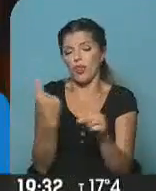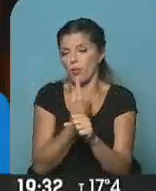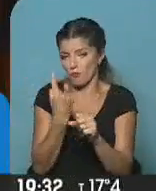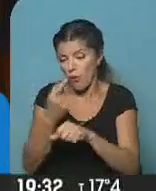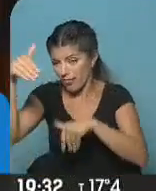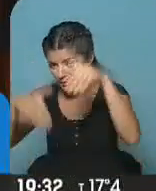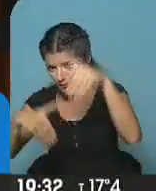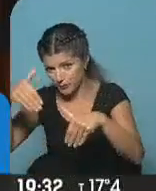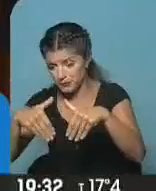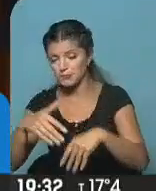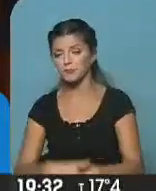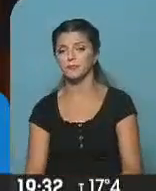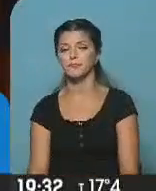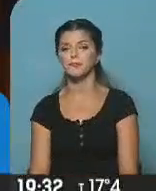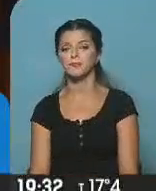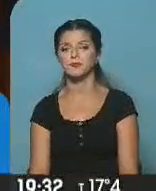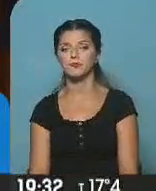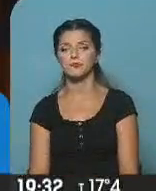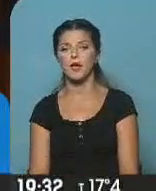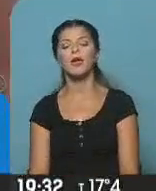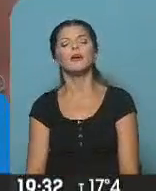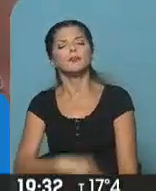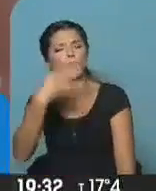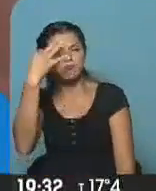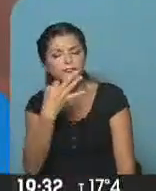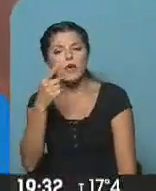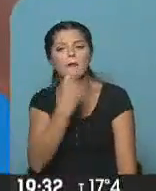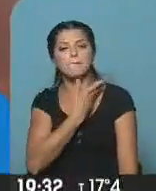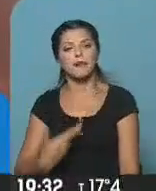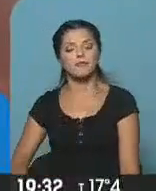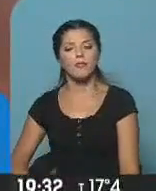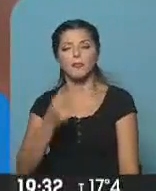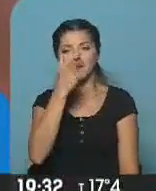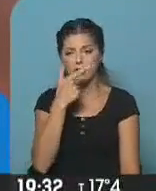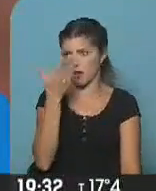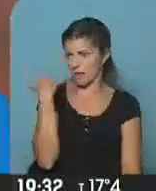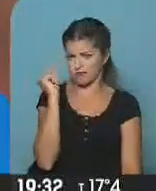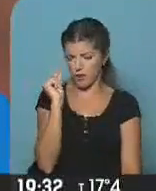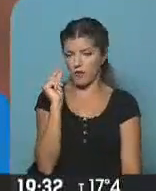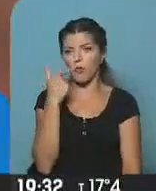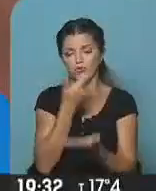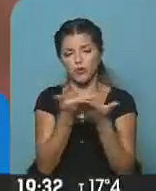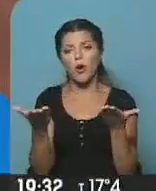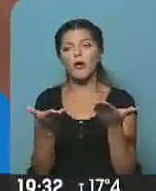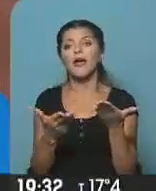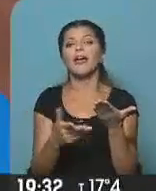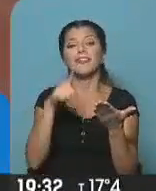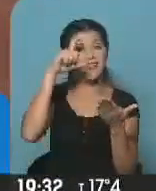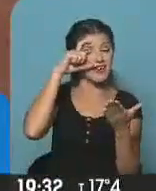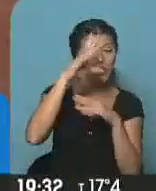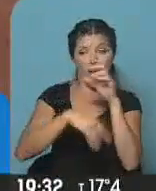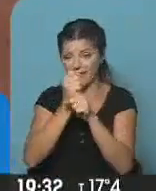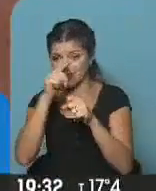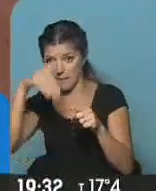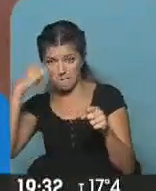dato que seguro para dar a conocer oficialmente el presidente más quería en la cumbre que se conoció esta tarde que se duplicó en los tres primeros meses de este año la cantidad